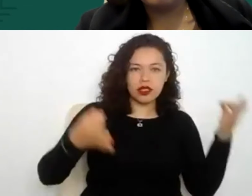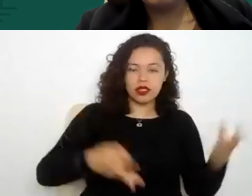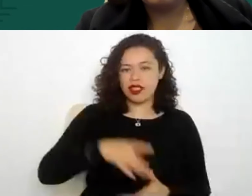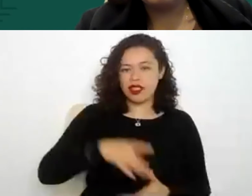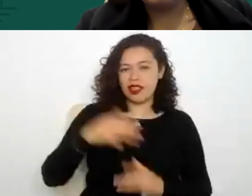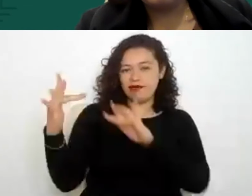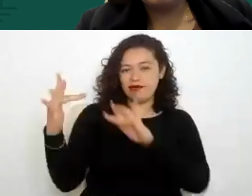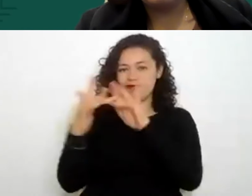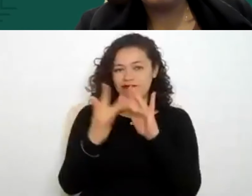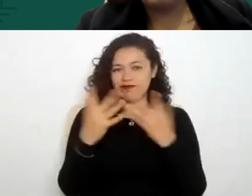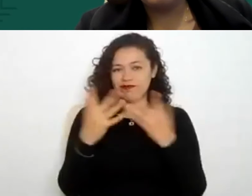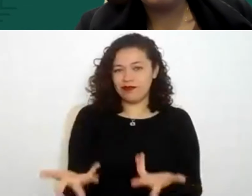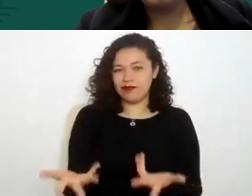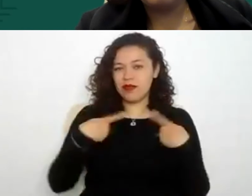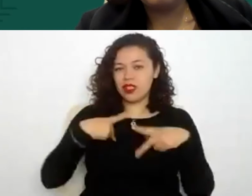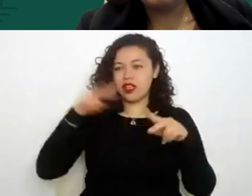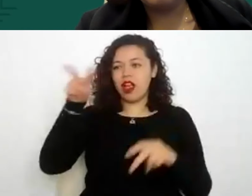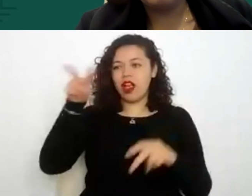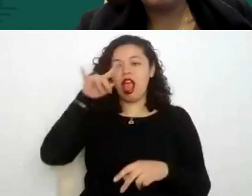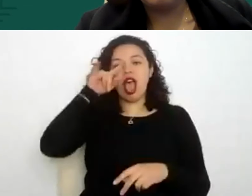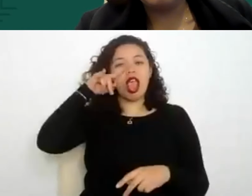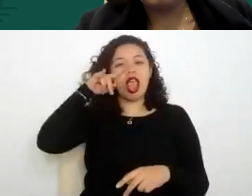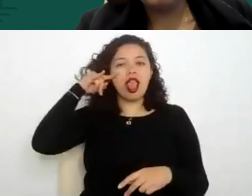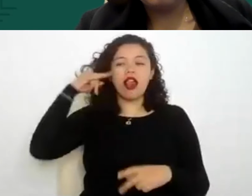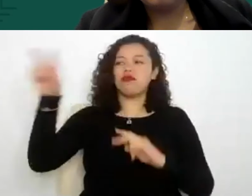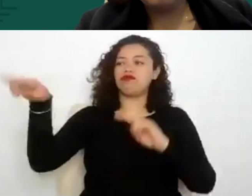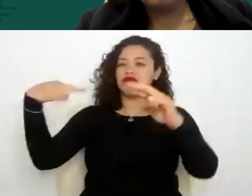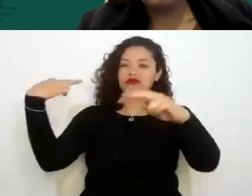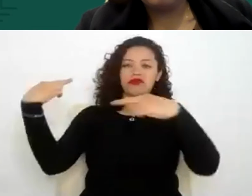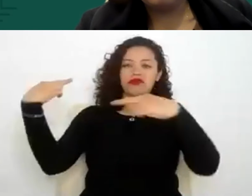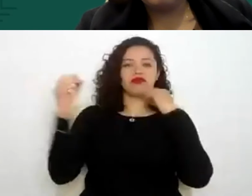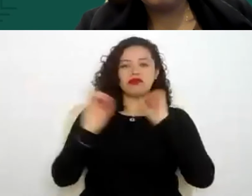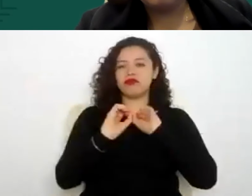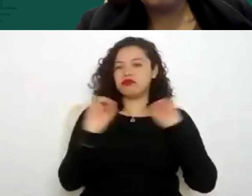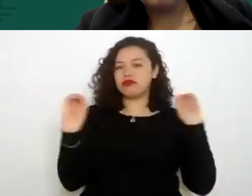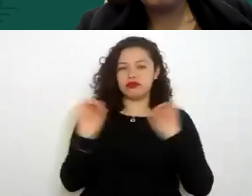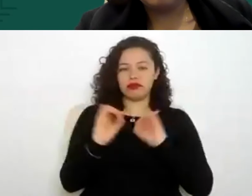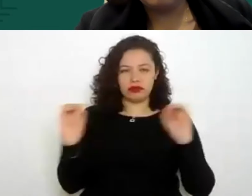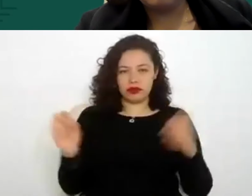ven la gente. O sea, tal cual sí está comprobadísimo que pues, lo que buscan es eso, ¿no?